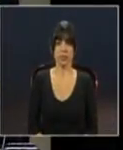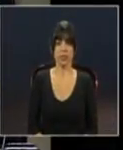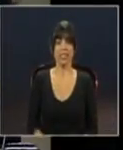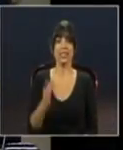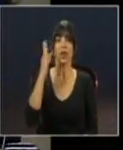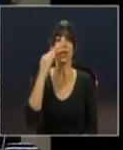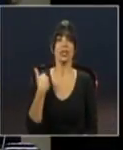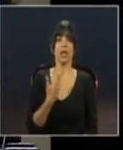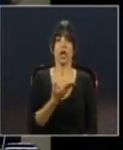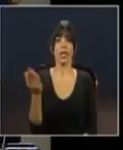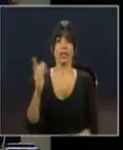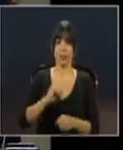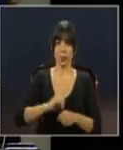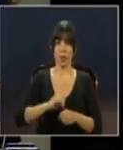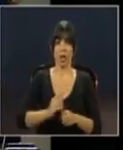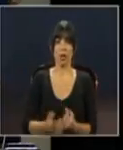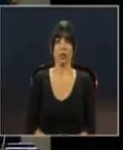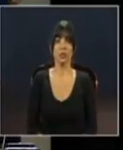señoras y señores diputados,